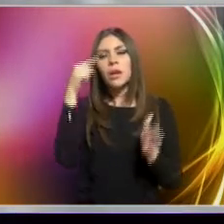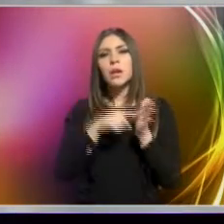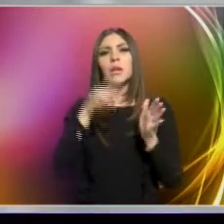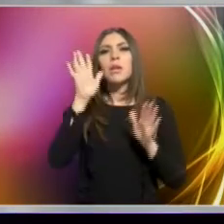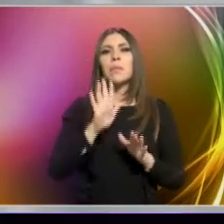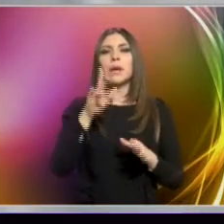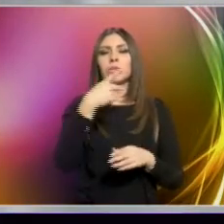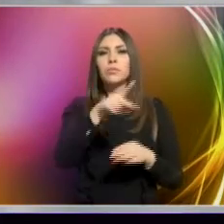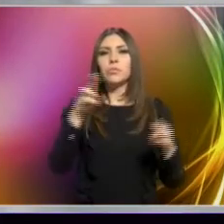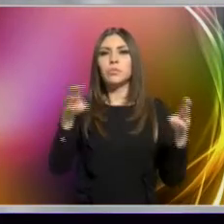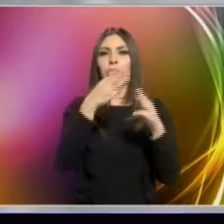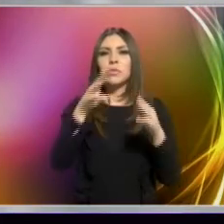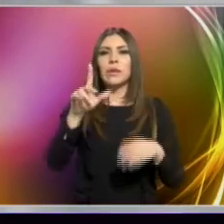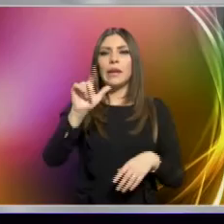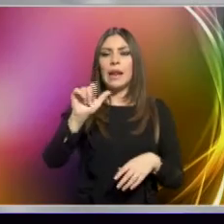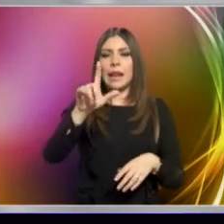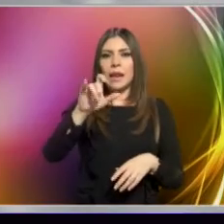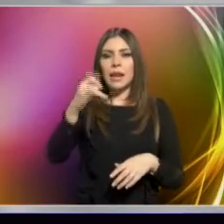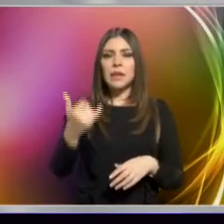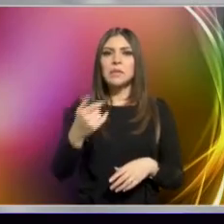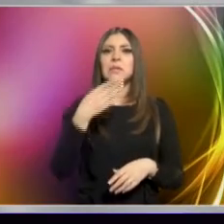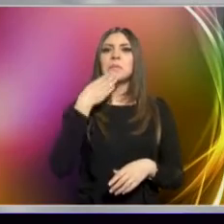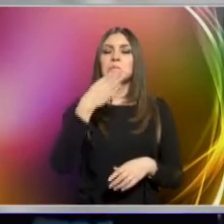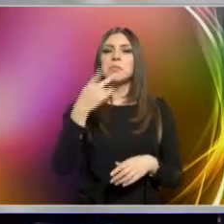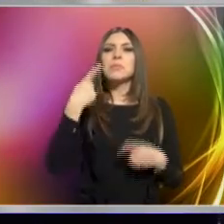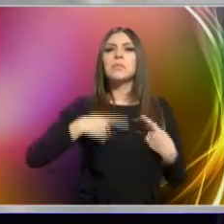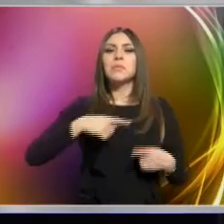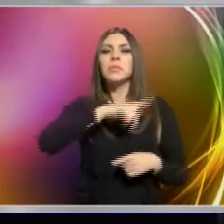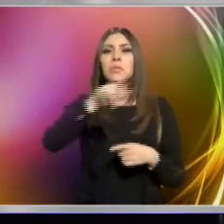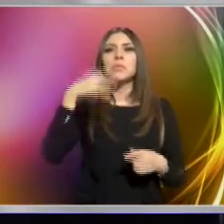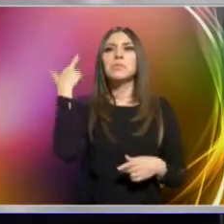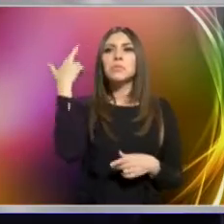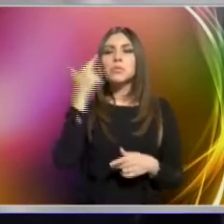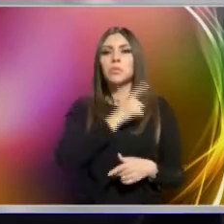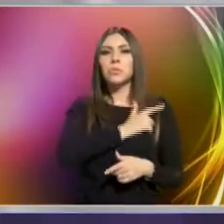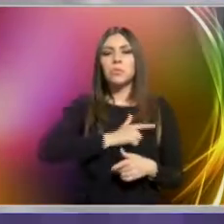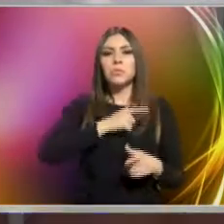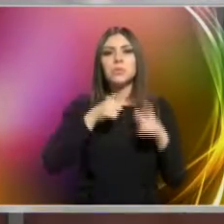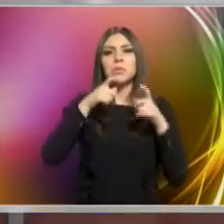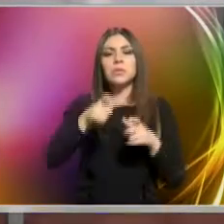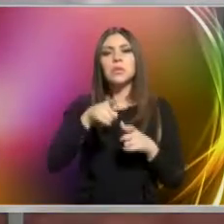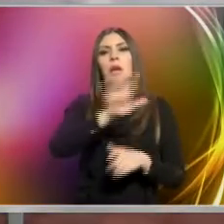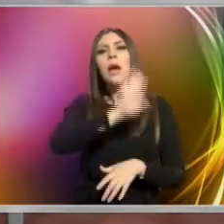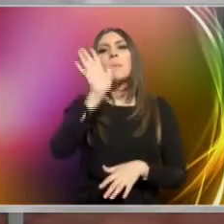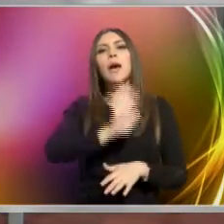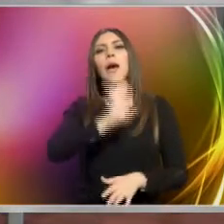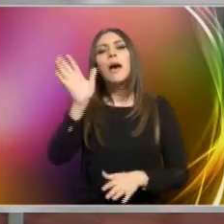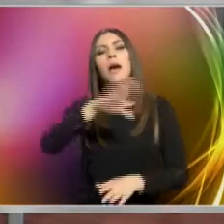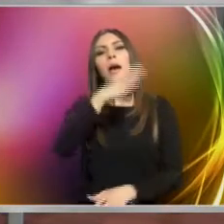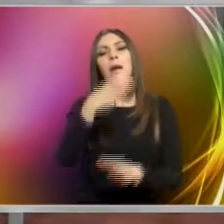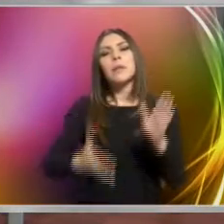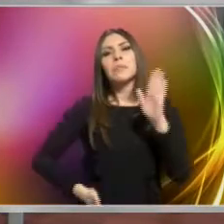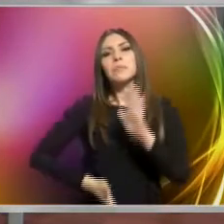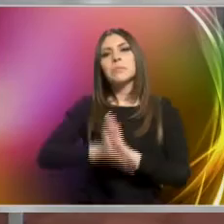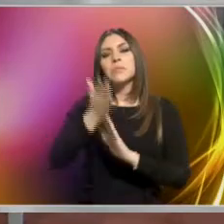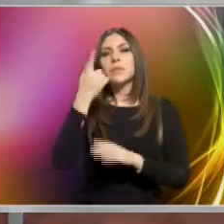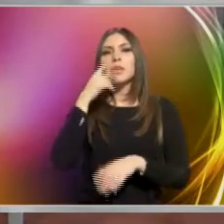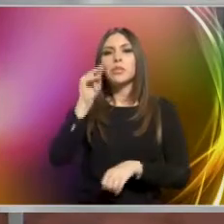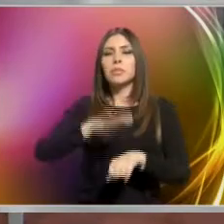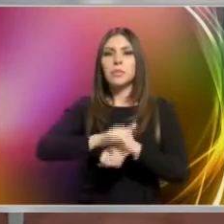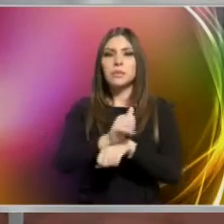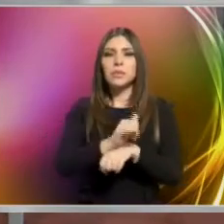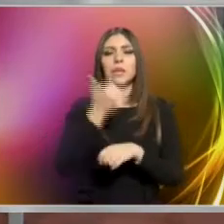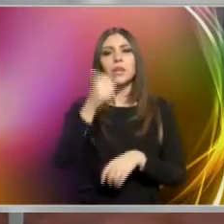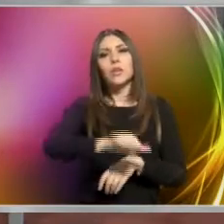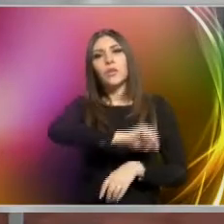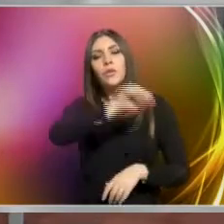fans, pero el experimento le salió bastante bien y por eso está en la lista de los discos de 2016. Sí. Nos vamos ahí con, no necesita presentación,